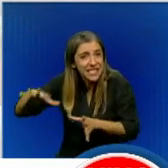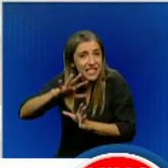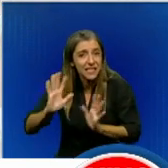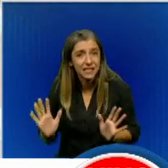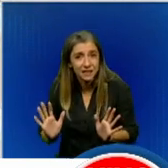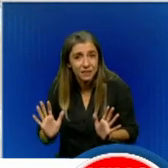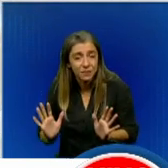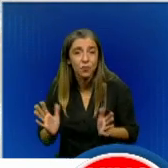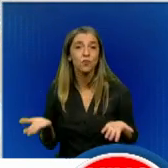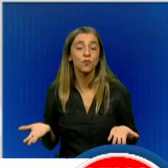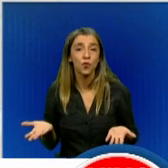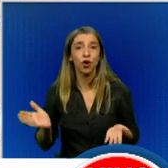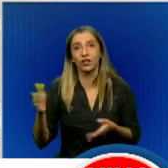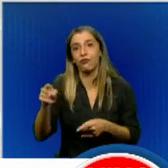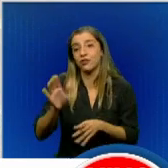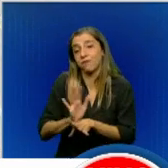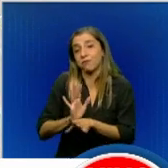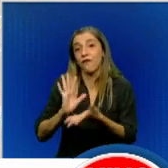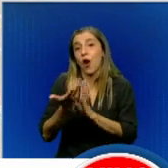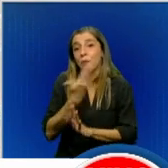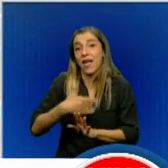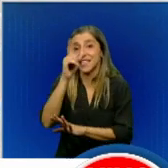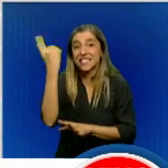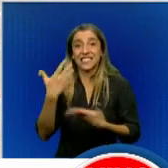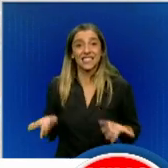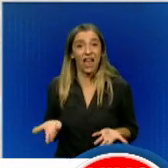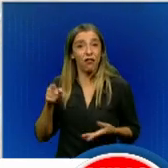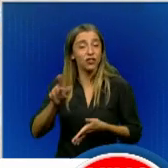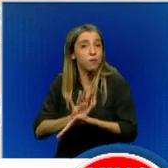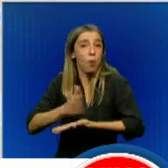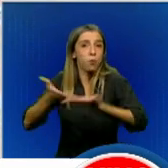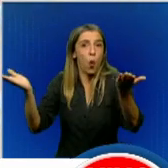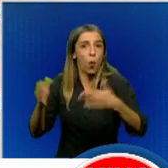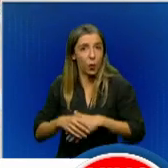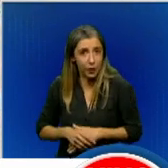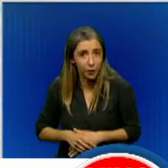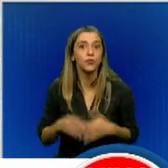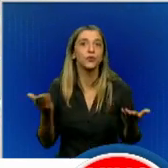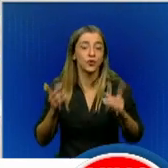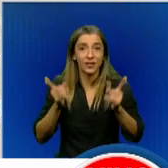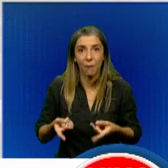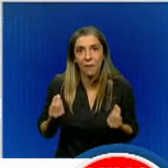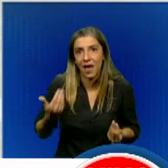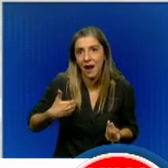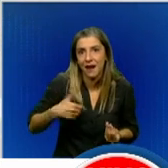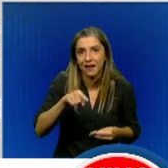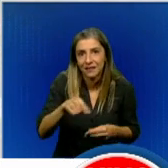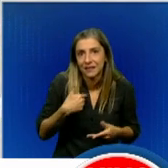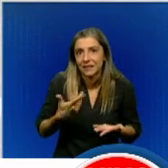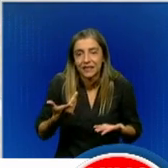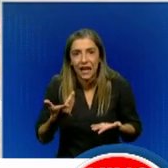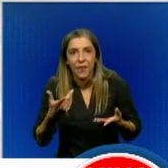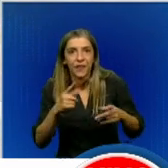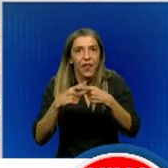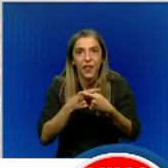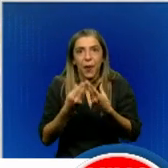estado público seguramente debilitan la posición de argentina para discutir en centros financieros